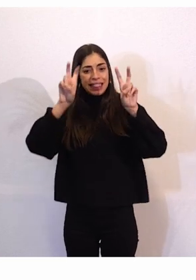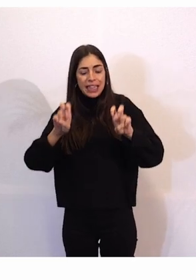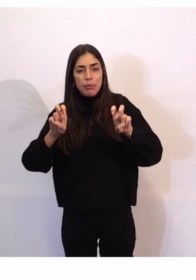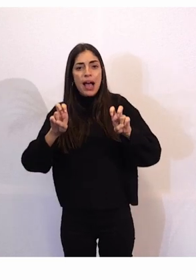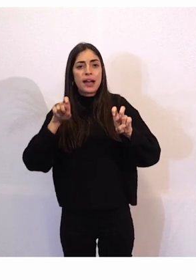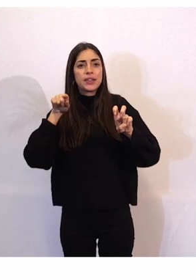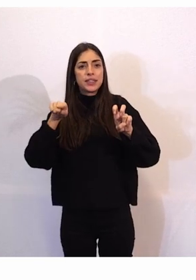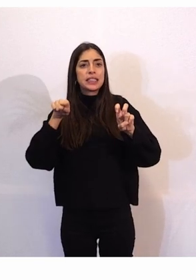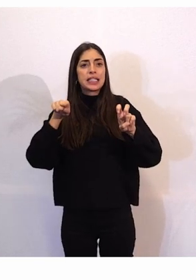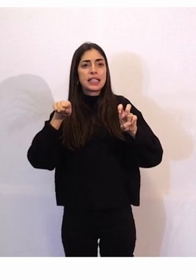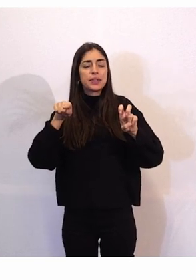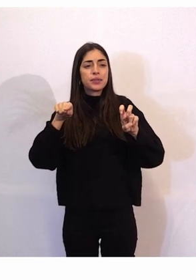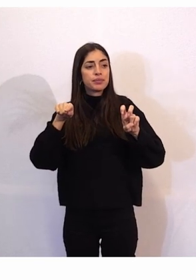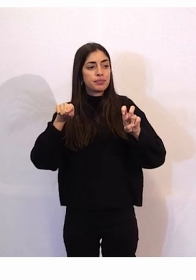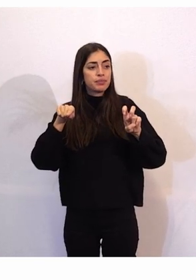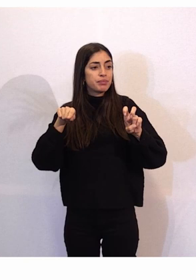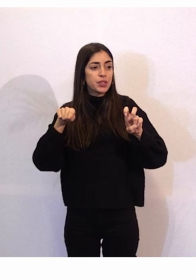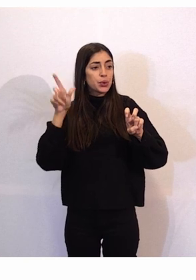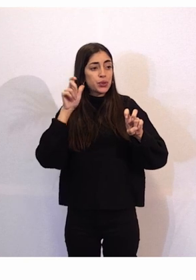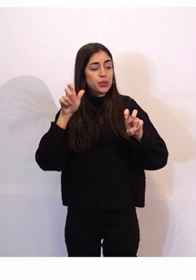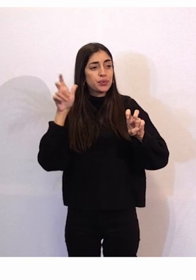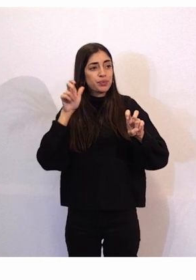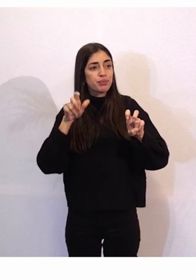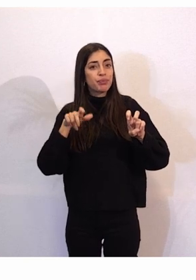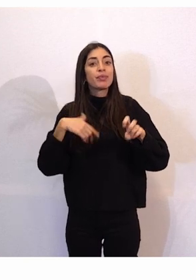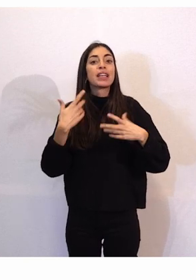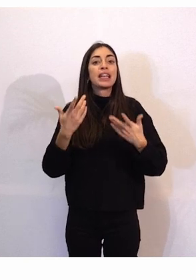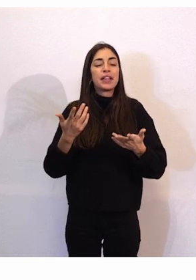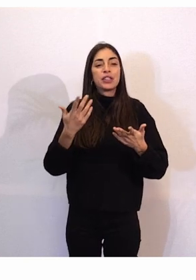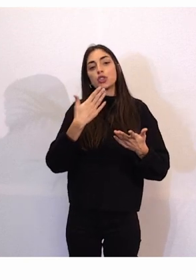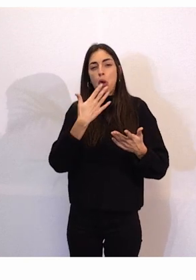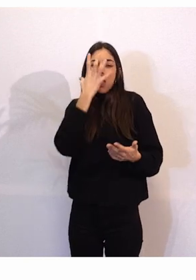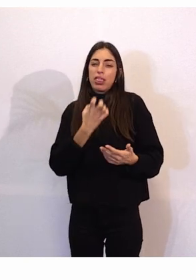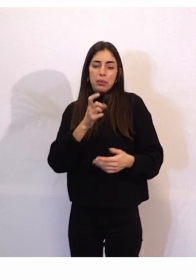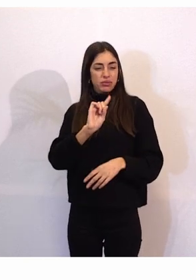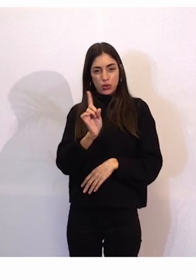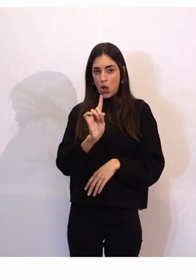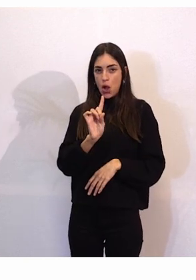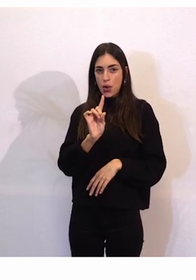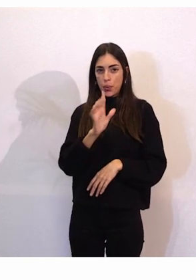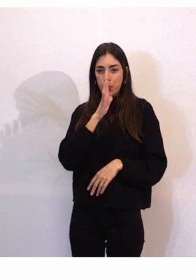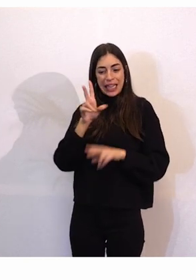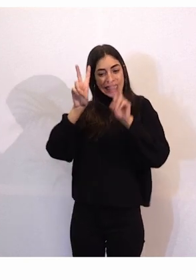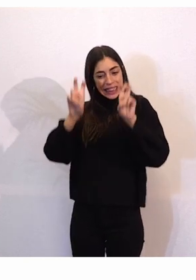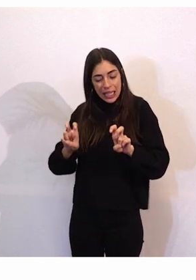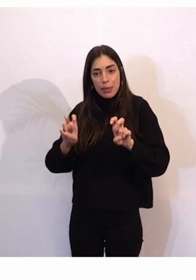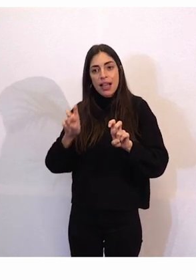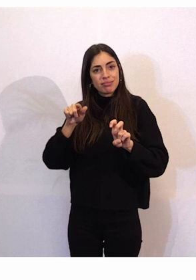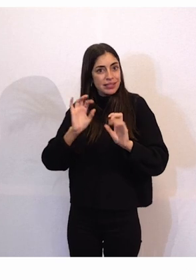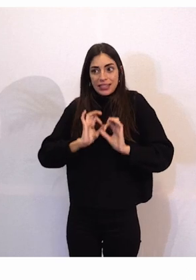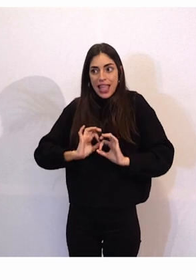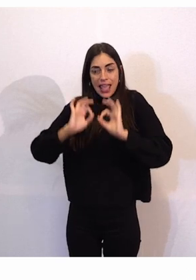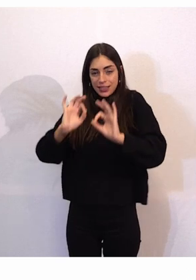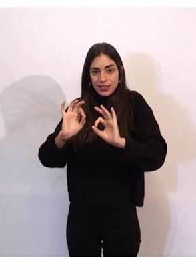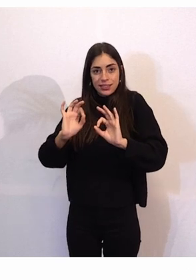este tema en plan dramático. En plan dramático, sino que este tema es así y hay que